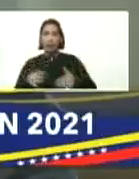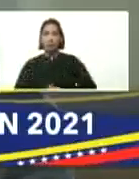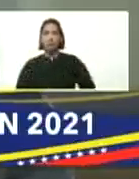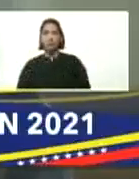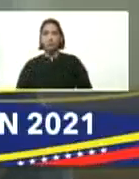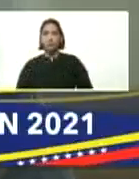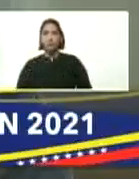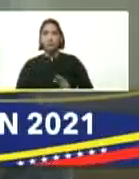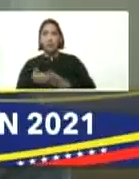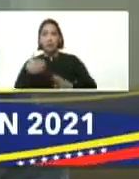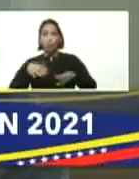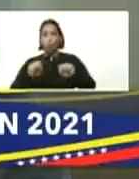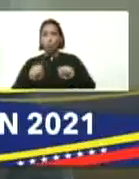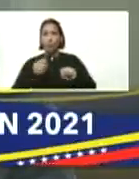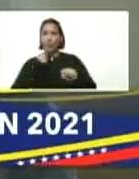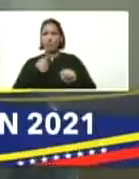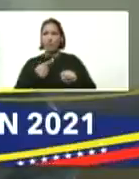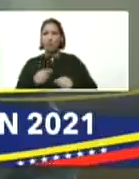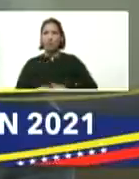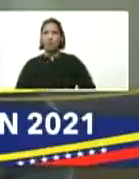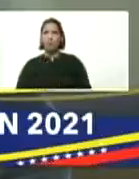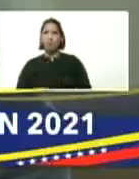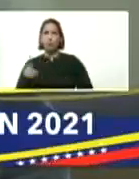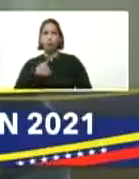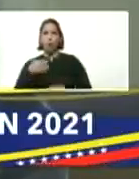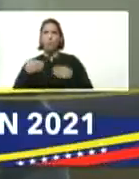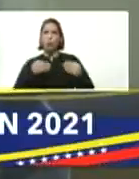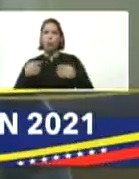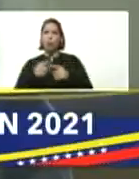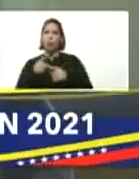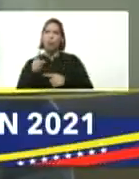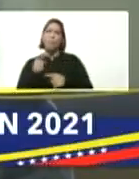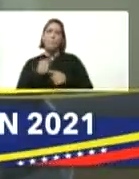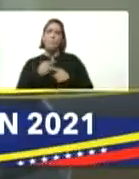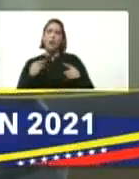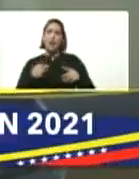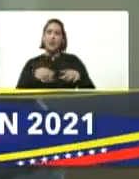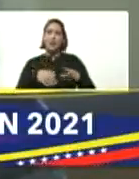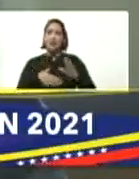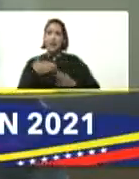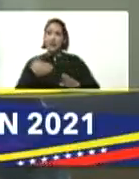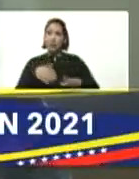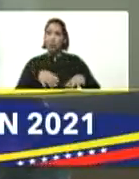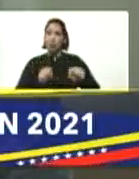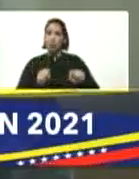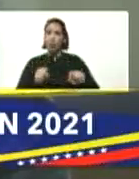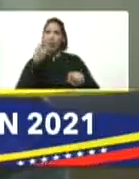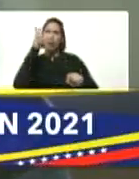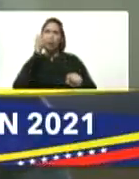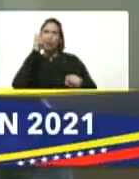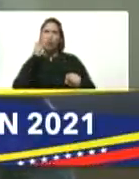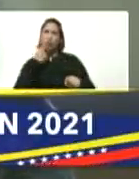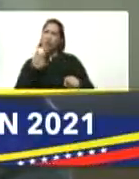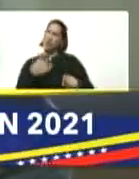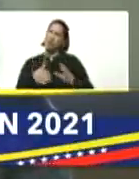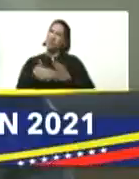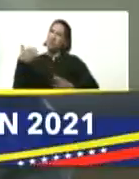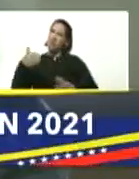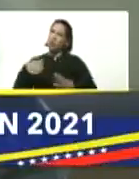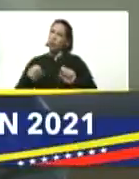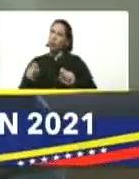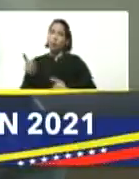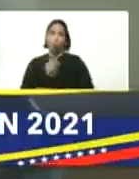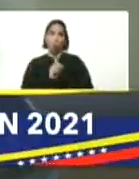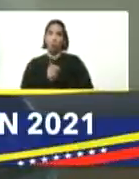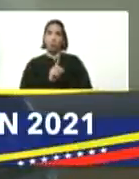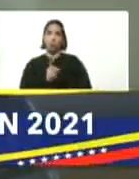Colonia plantea, no un modelo para salir de la colonia, porque algunos amigos han escuchado decir para salir de la colonia. No es para